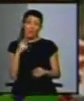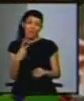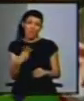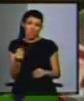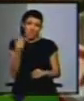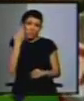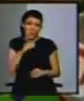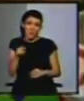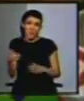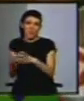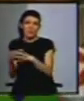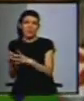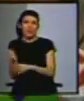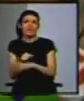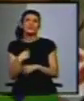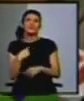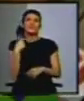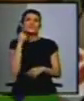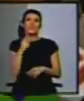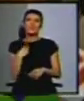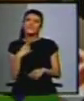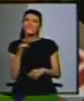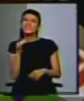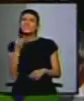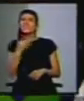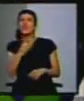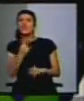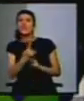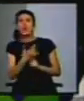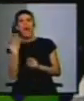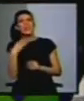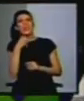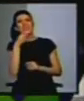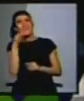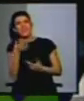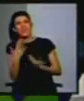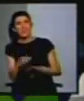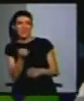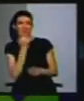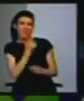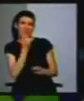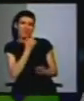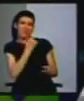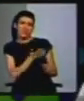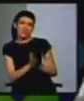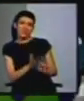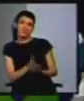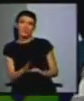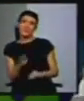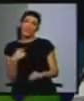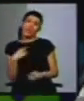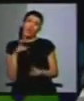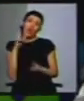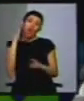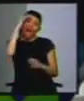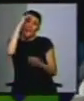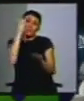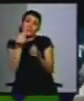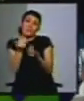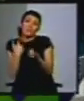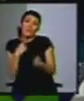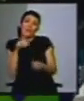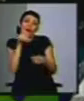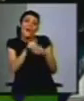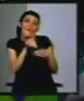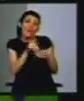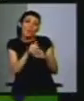venir. Habíamos dicho que su conducta había sido errática. Uno puede tener esperanza de que podamos votar juntos. Ahora, me